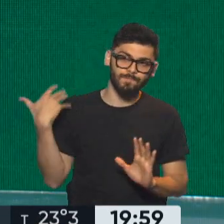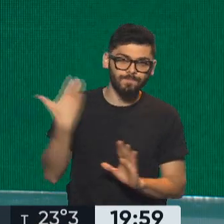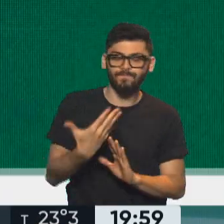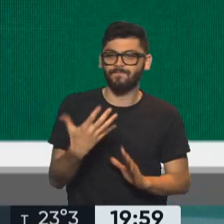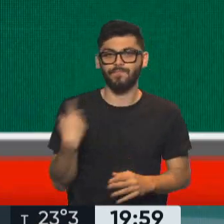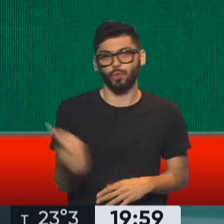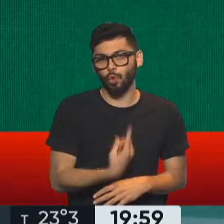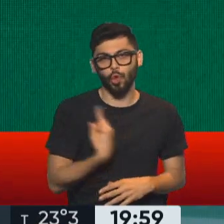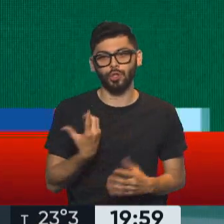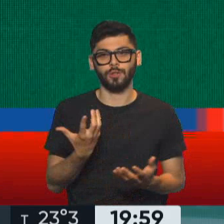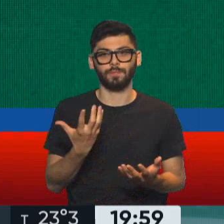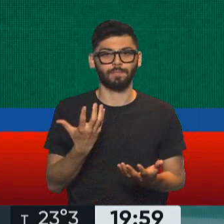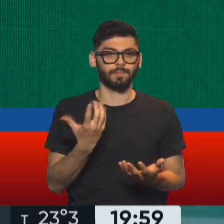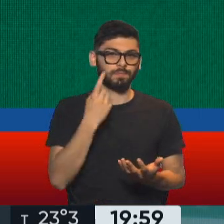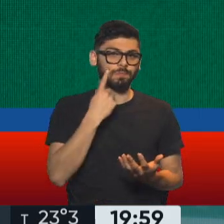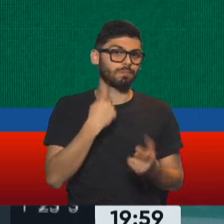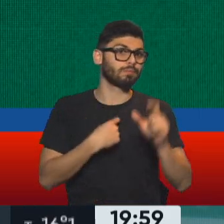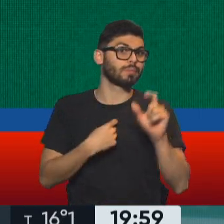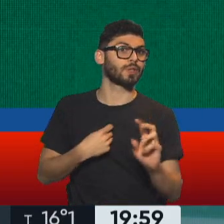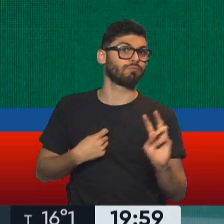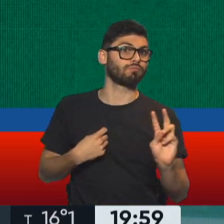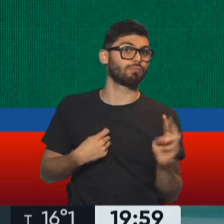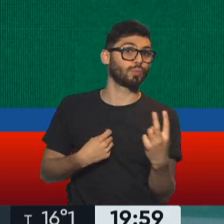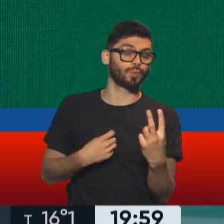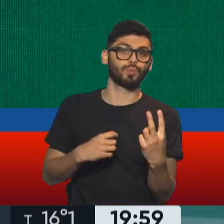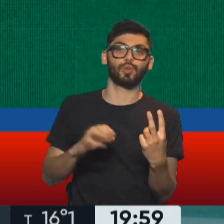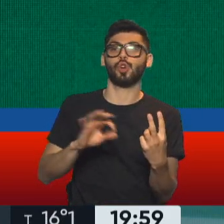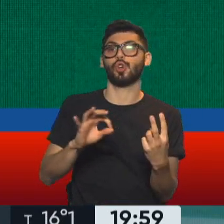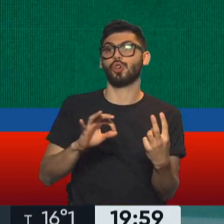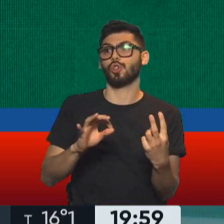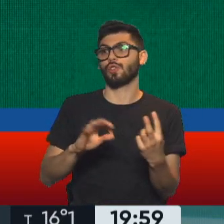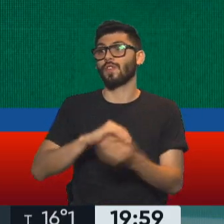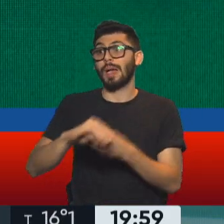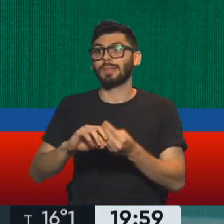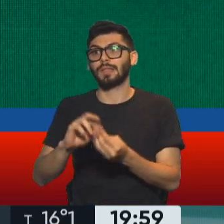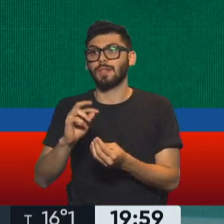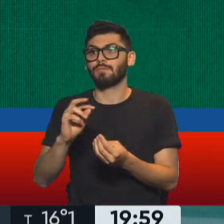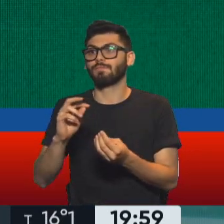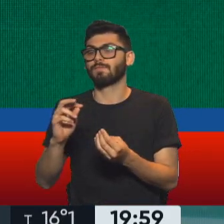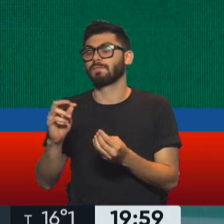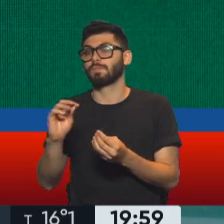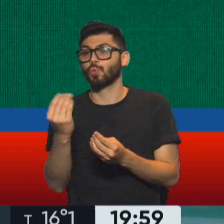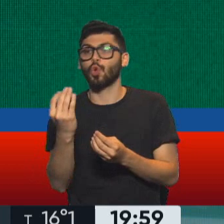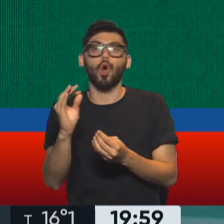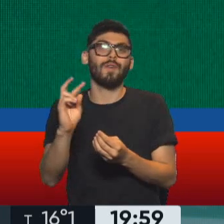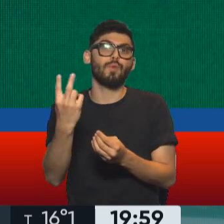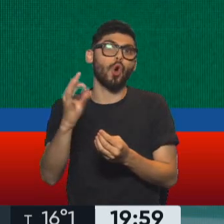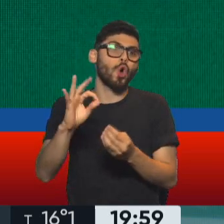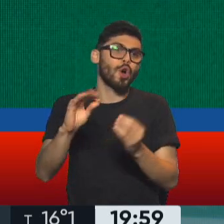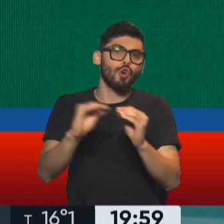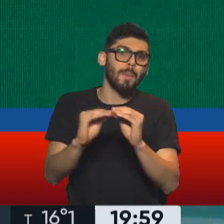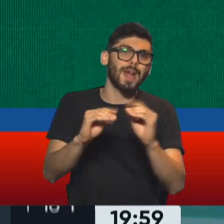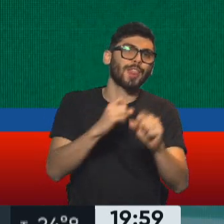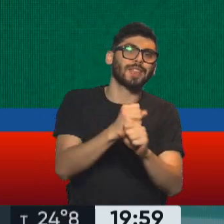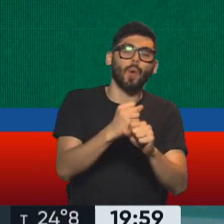todas conocemos a alguien que falleció, ¿no? O alguien familiar, algún familiar cercano, o alguien del entorno, compañero o compañera de